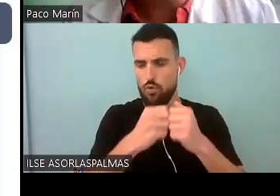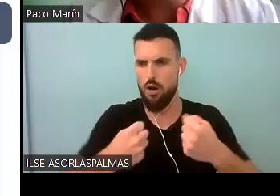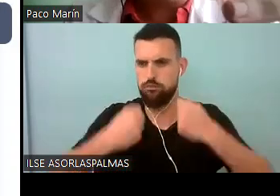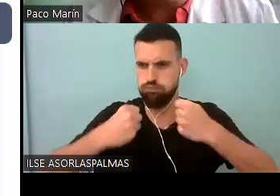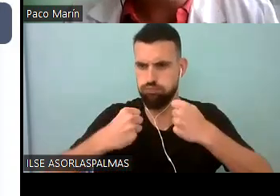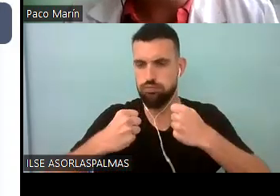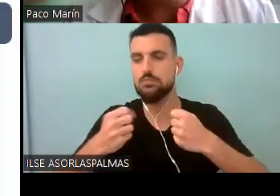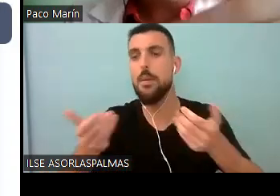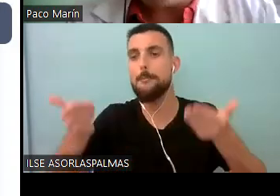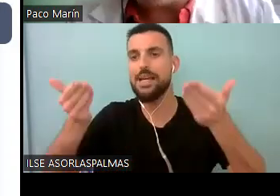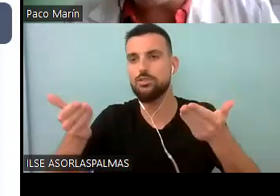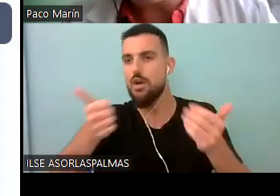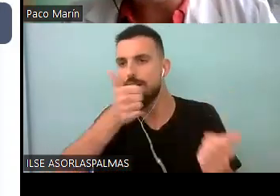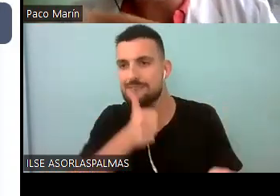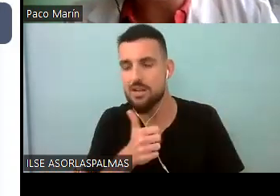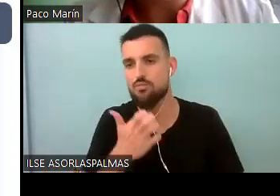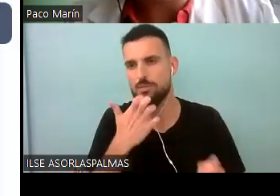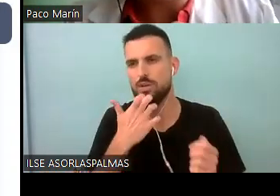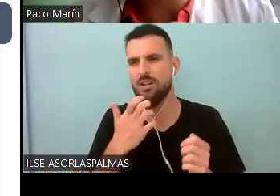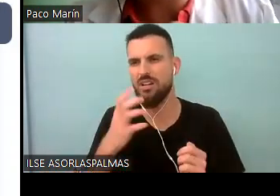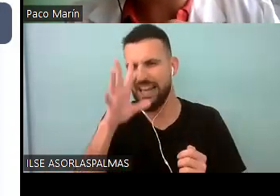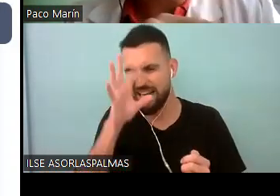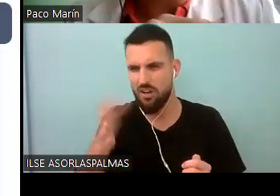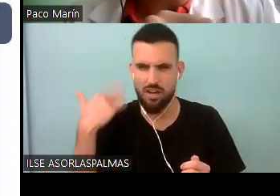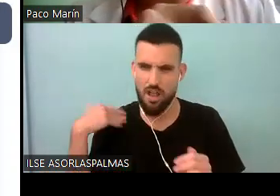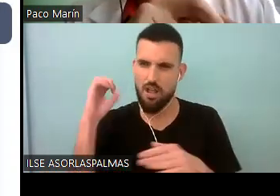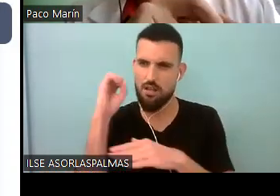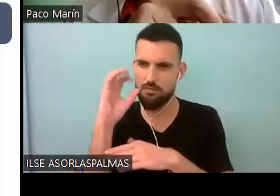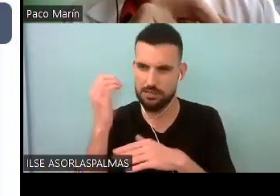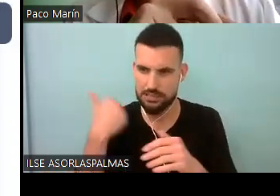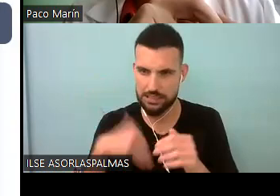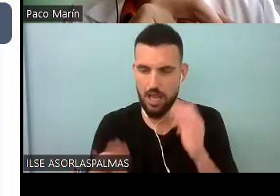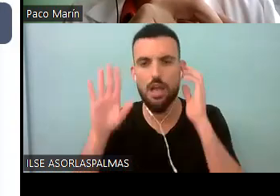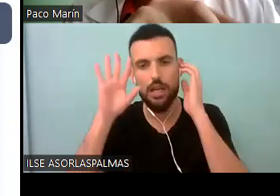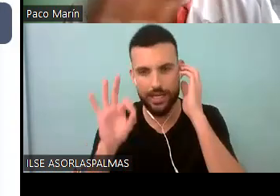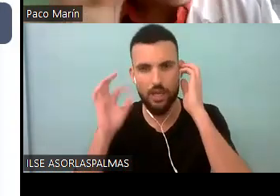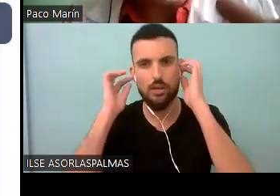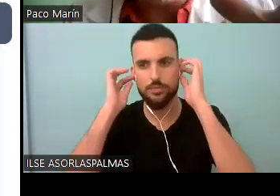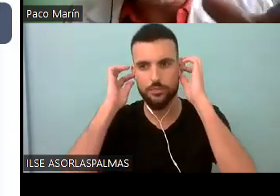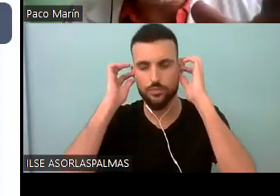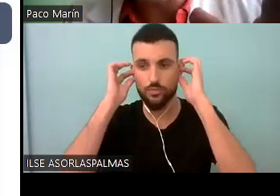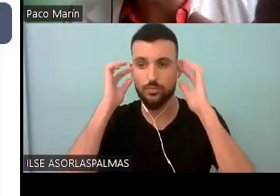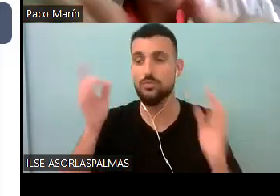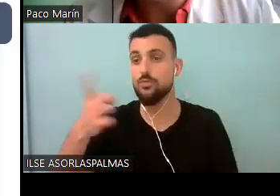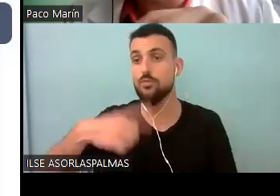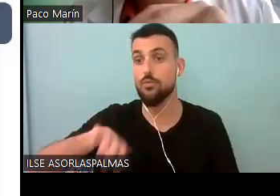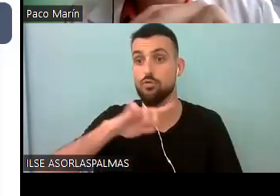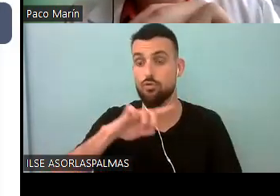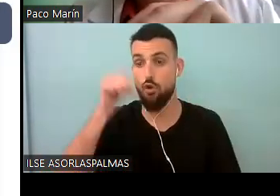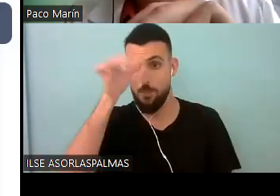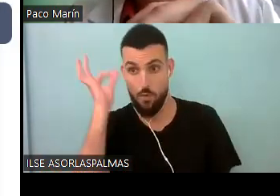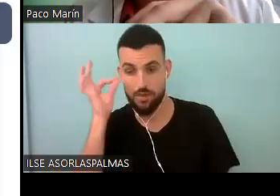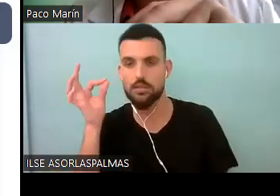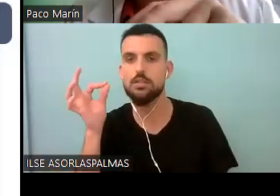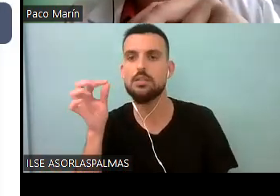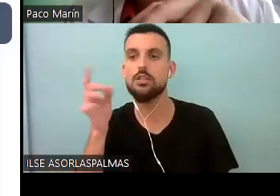ejemplo, creo que esto lo habíamos comentado en alguna otra charla, pero evidentemente ninguno de nosotros o ninguna de nosotras hemos estado